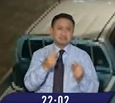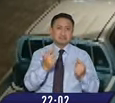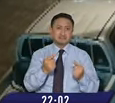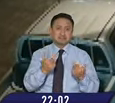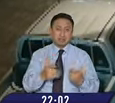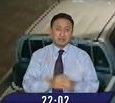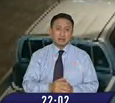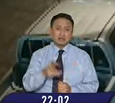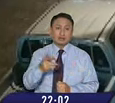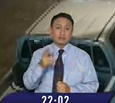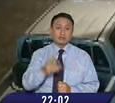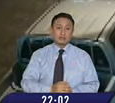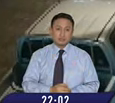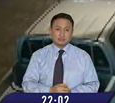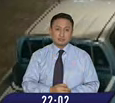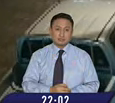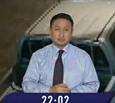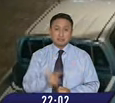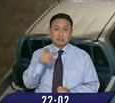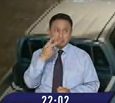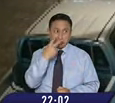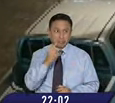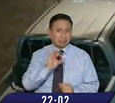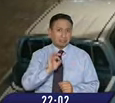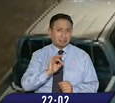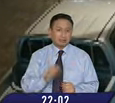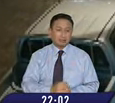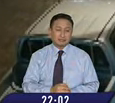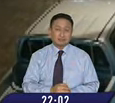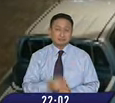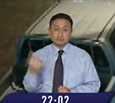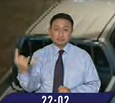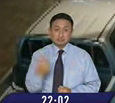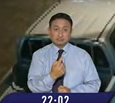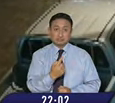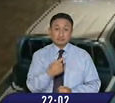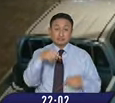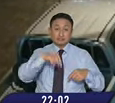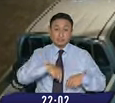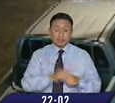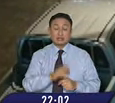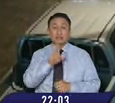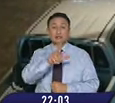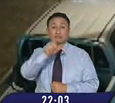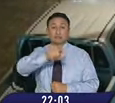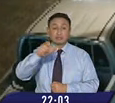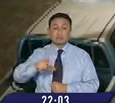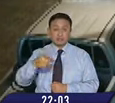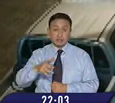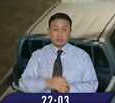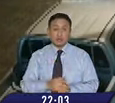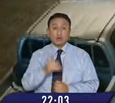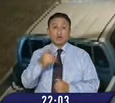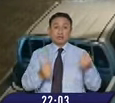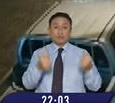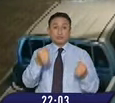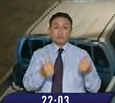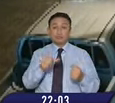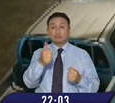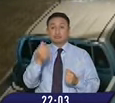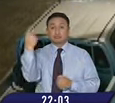la silencian. Ninguno de los vecinos se percata, nadie sale. Ya aquí, los tres sujetos actúan. Uno conduce y